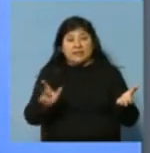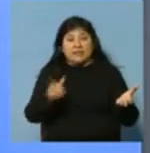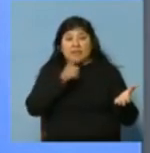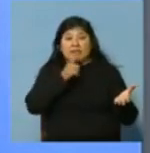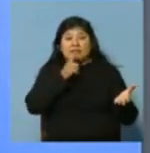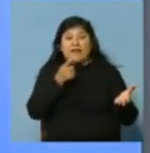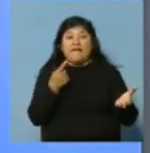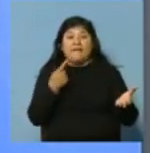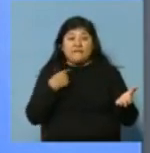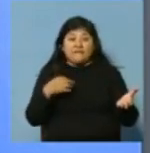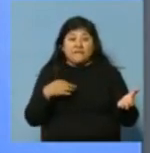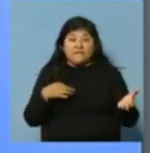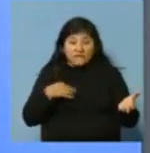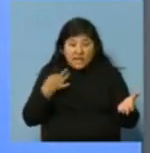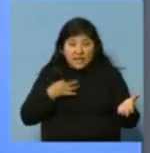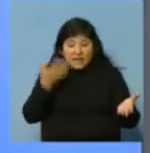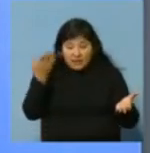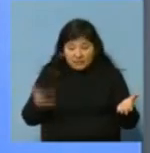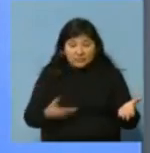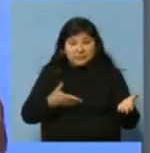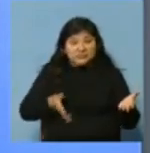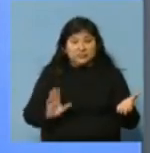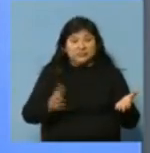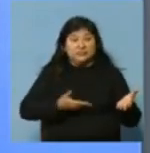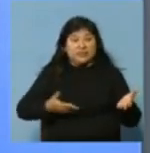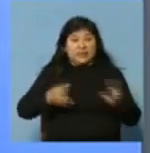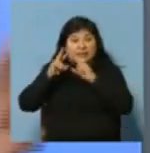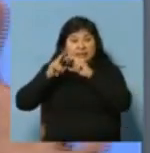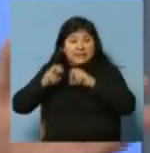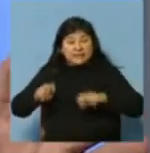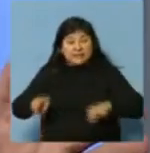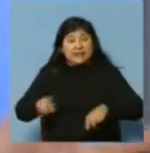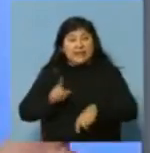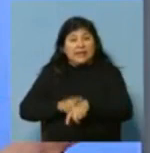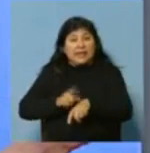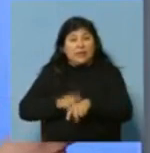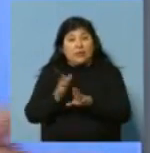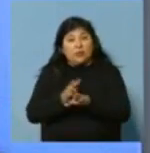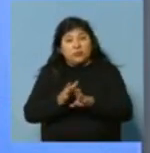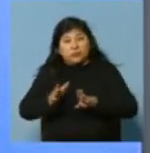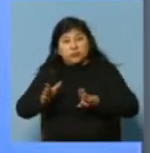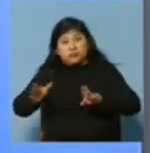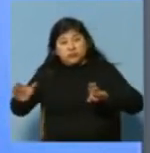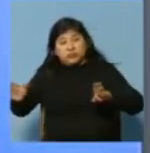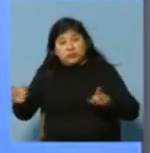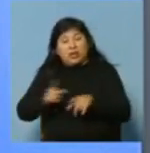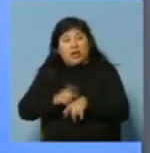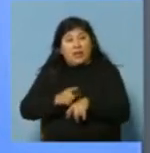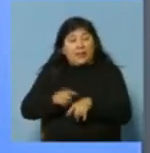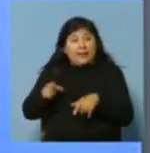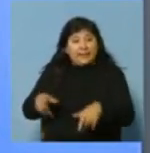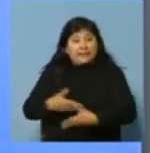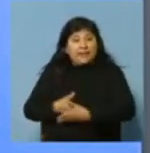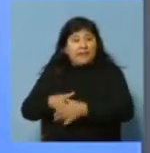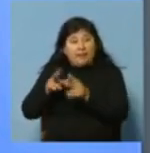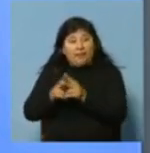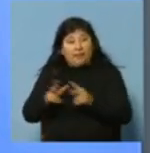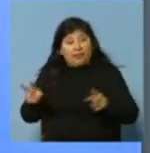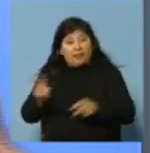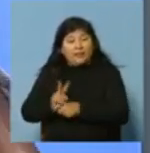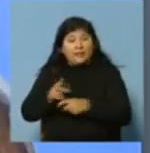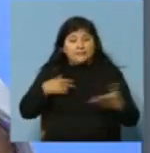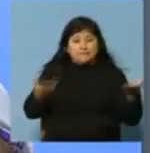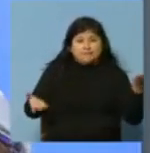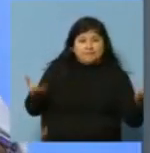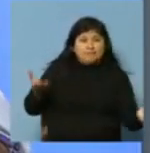que iba a requerir una atención y esa atención se podría prolongar durante un tiempo que no se puede determinar y esa fue la